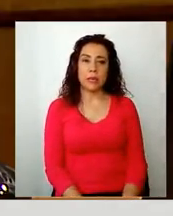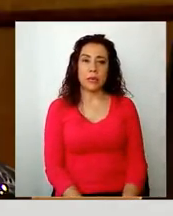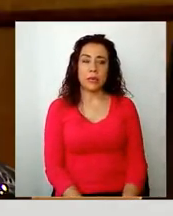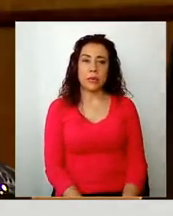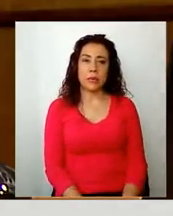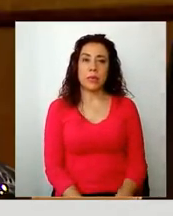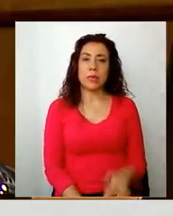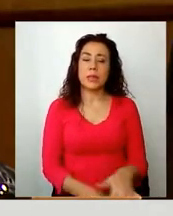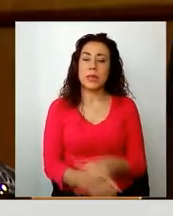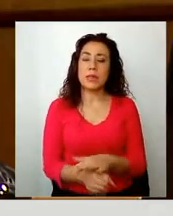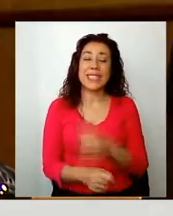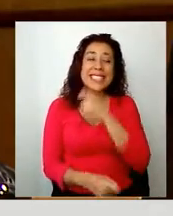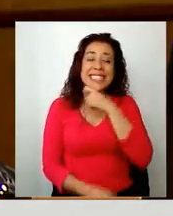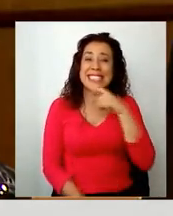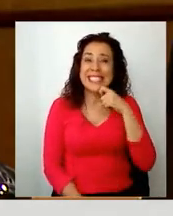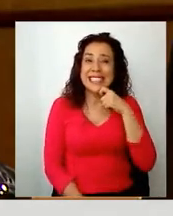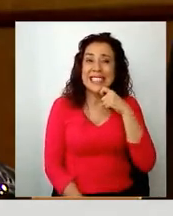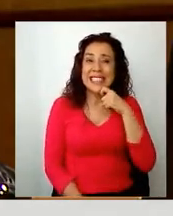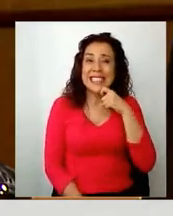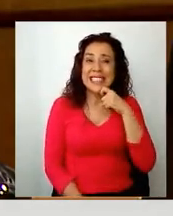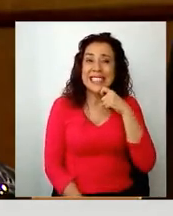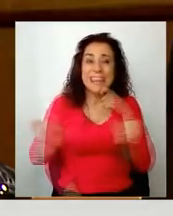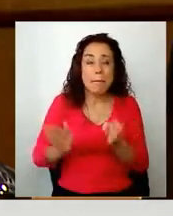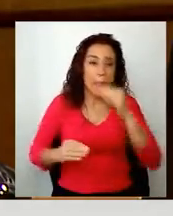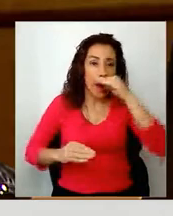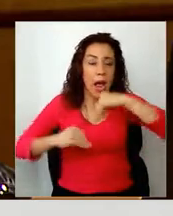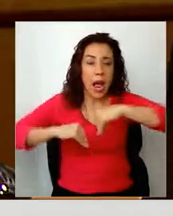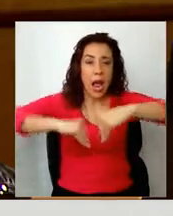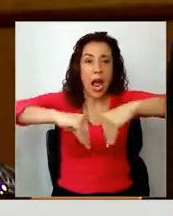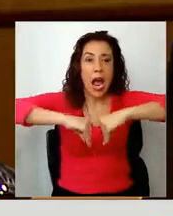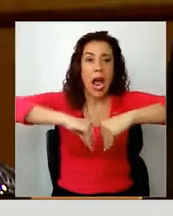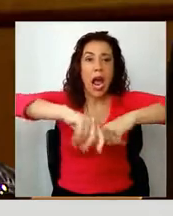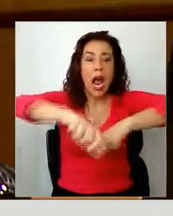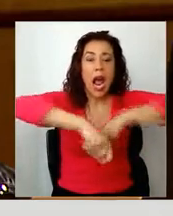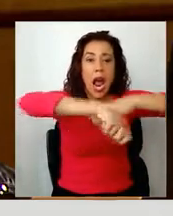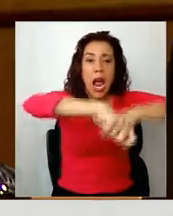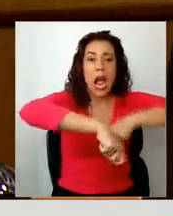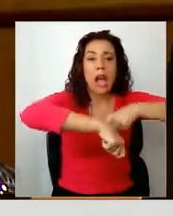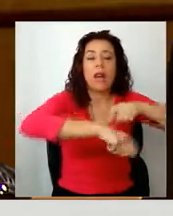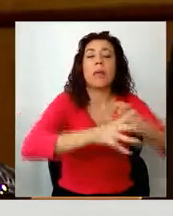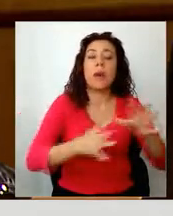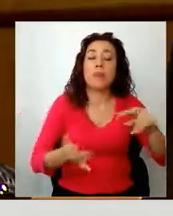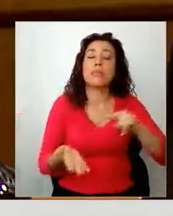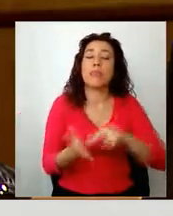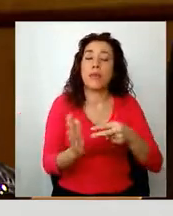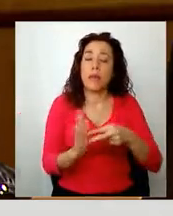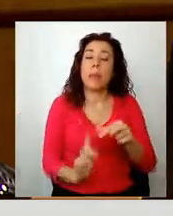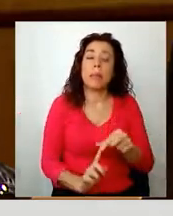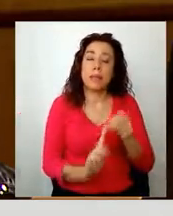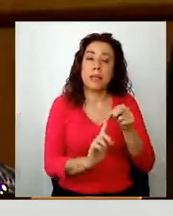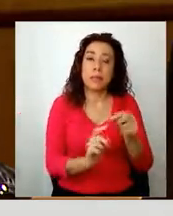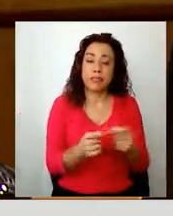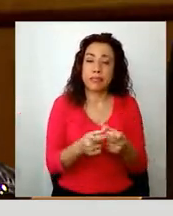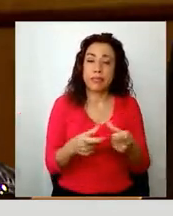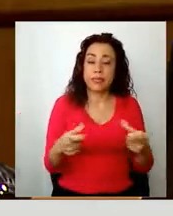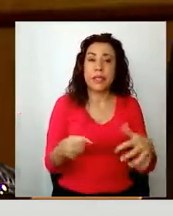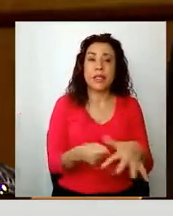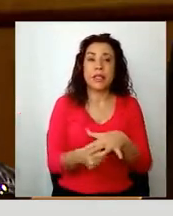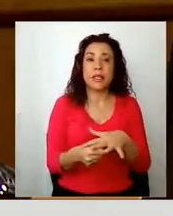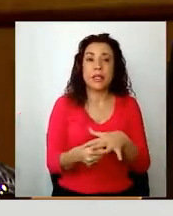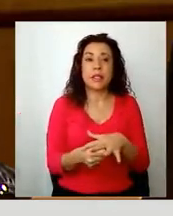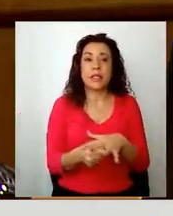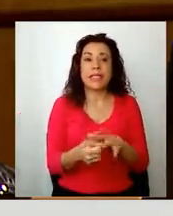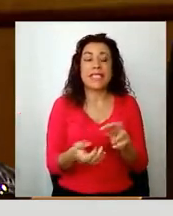escasez son los pequeños agricultores Quienes se han visto más afectados por la creciente situación de estrés hídrico